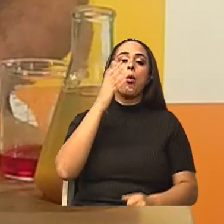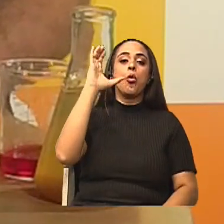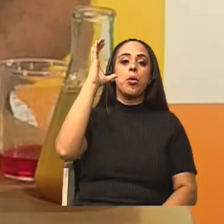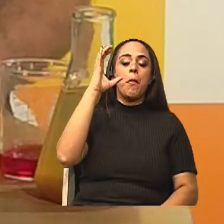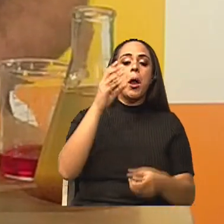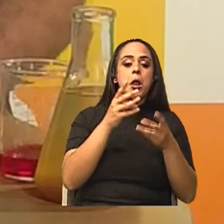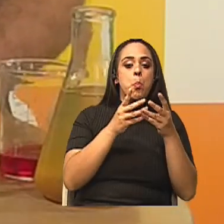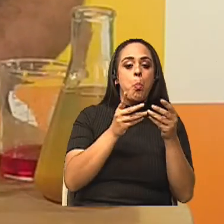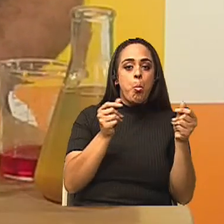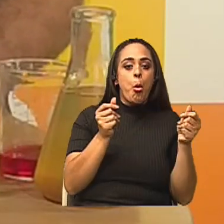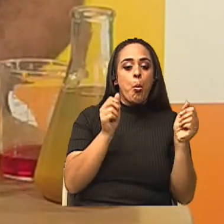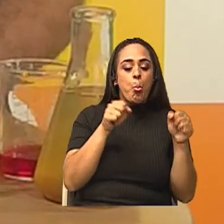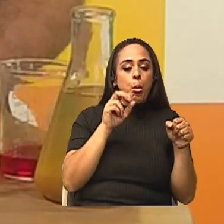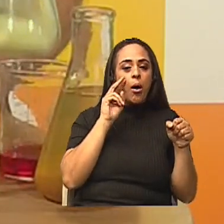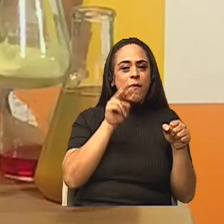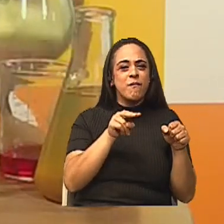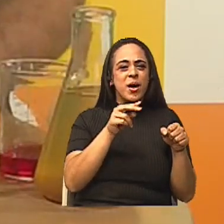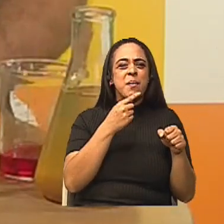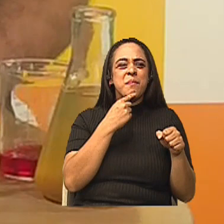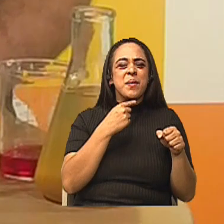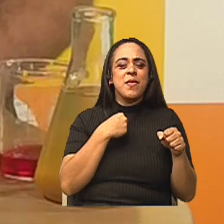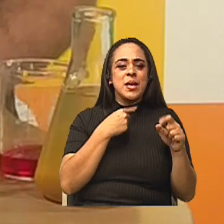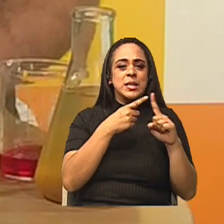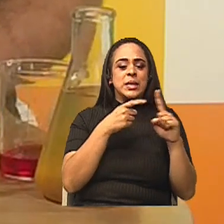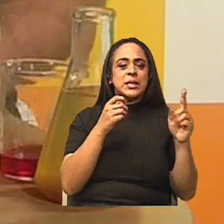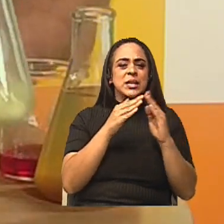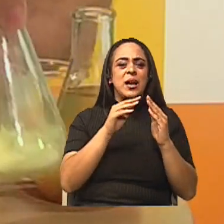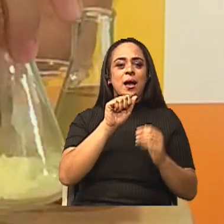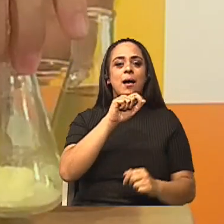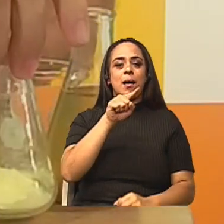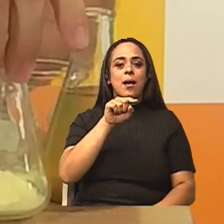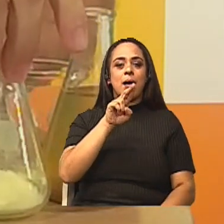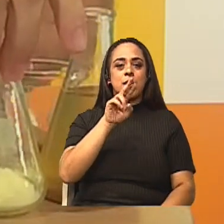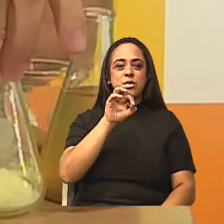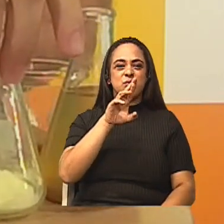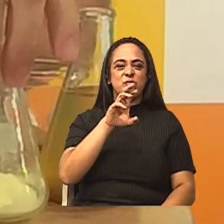sólido. ¿Qué me pueden decir allá en casa del azufre?